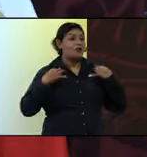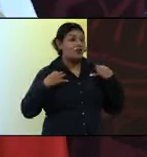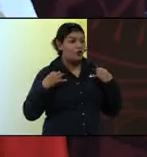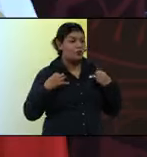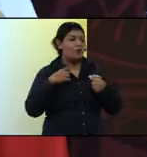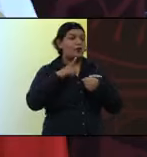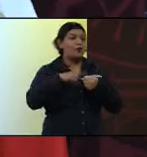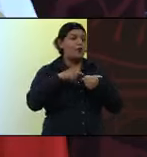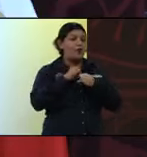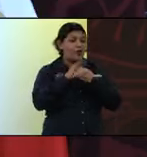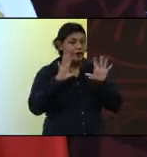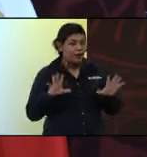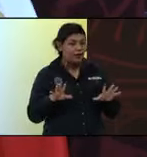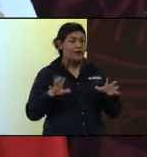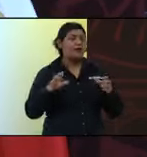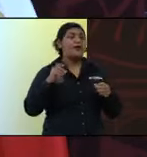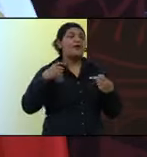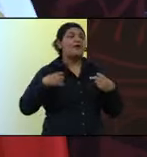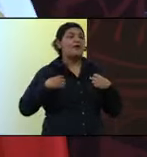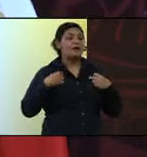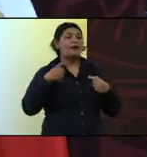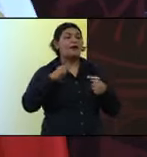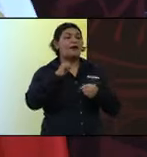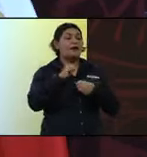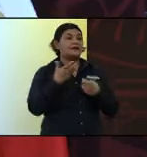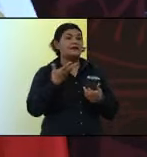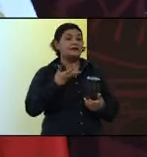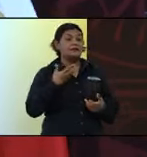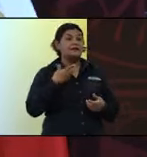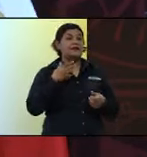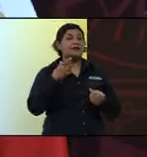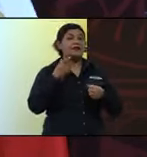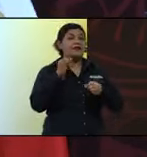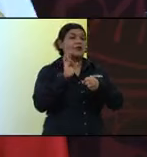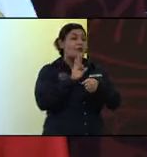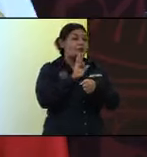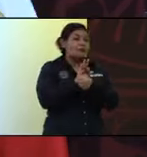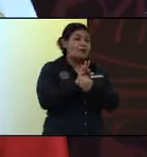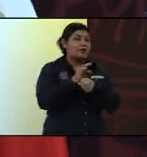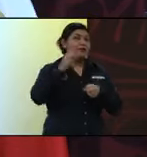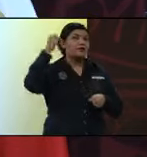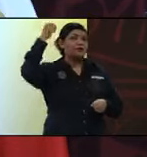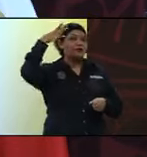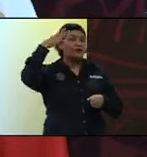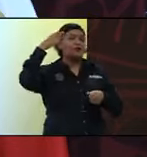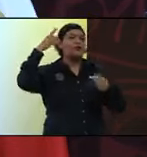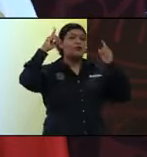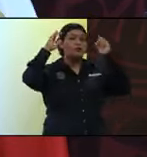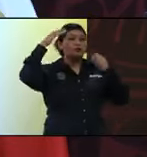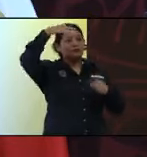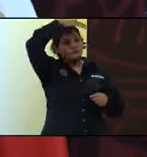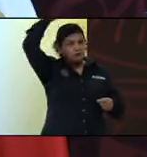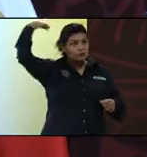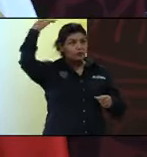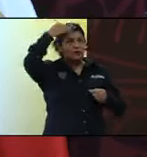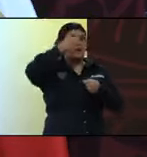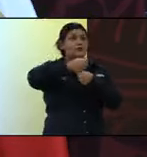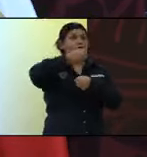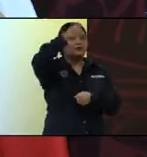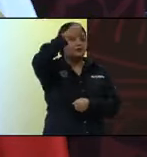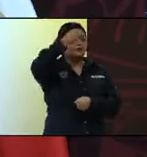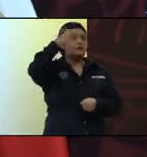ligeras y holgadas, así como artículos que permitan protegerse del sol, sombreros o sombrillas. Muy bien, y que además